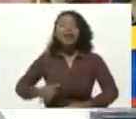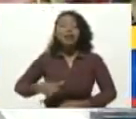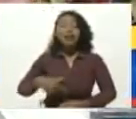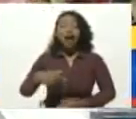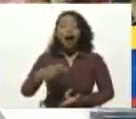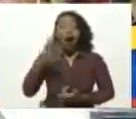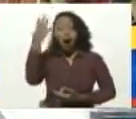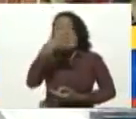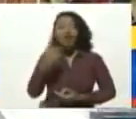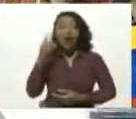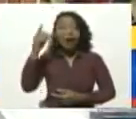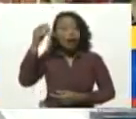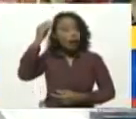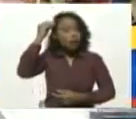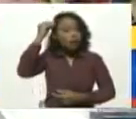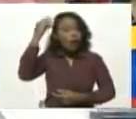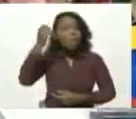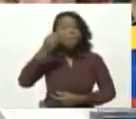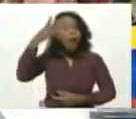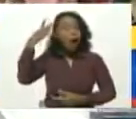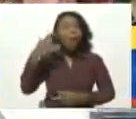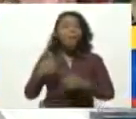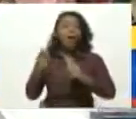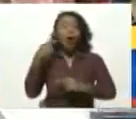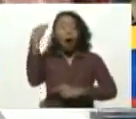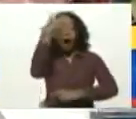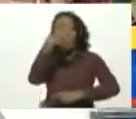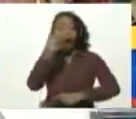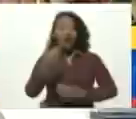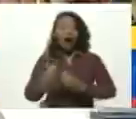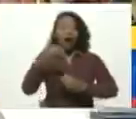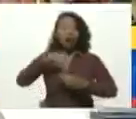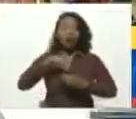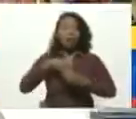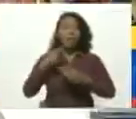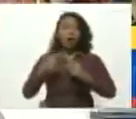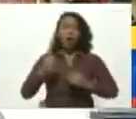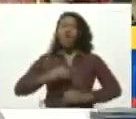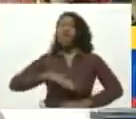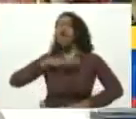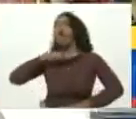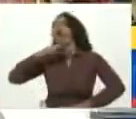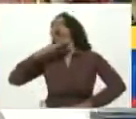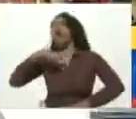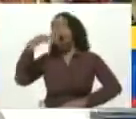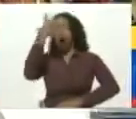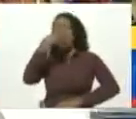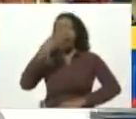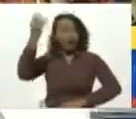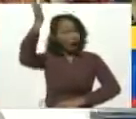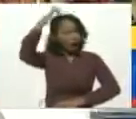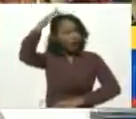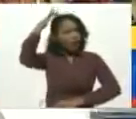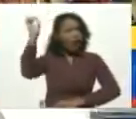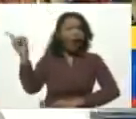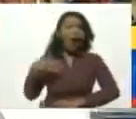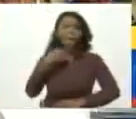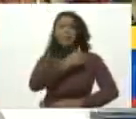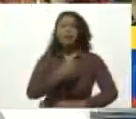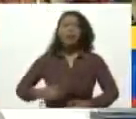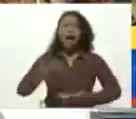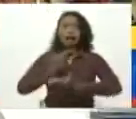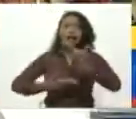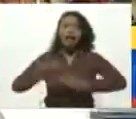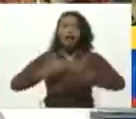blanco por la experiencia, pero juventud para derrochar y para dar al servicio del